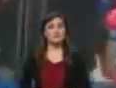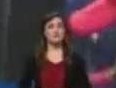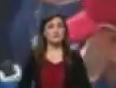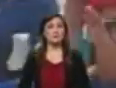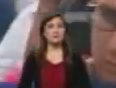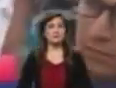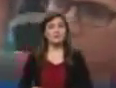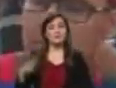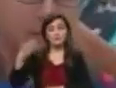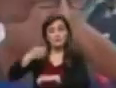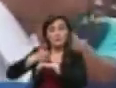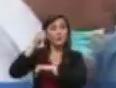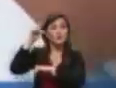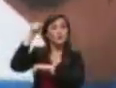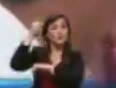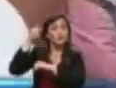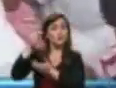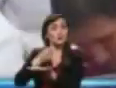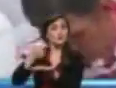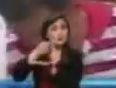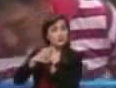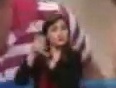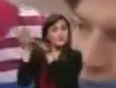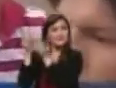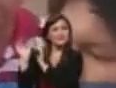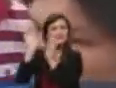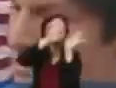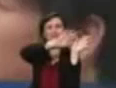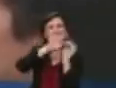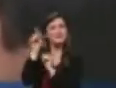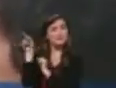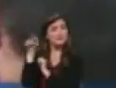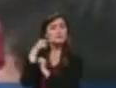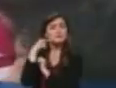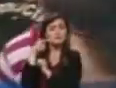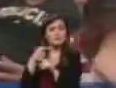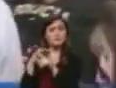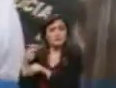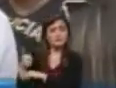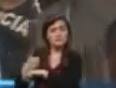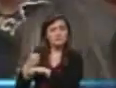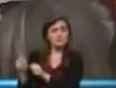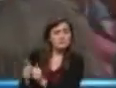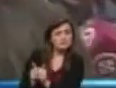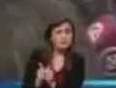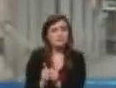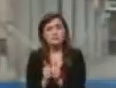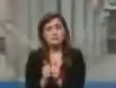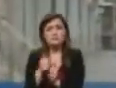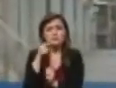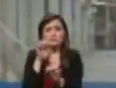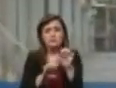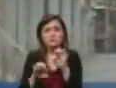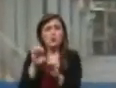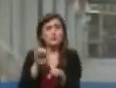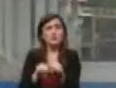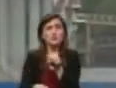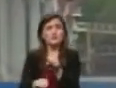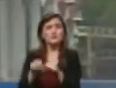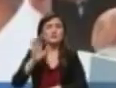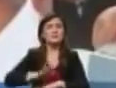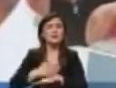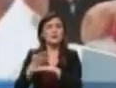Según el gobernador del Guayas, José Francisco Ceballos, quien llegó al lugar junto a otras autoridades para evaluar los daños, la marea habría sido